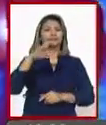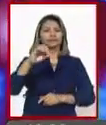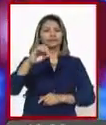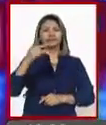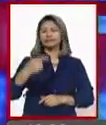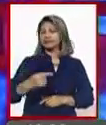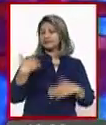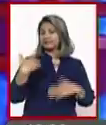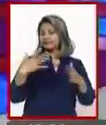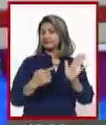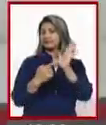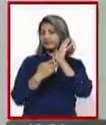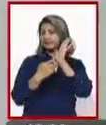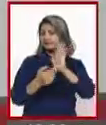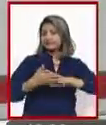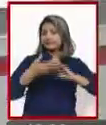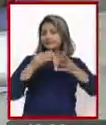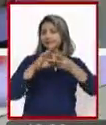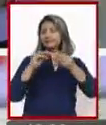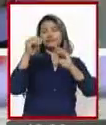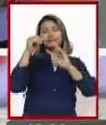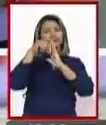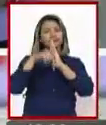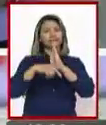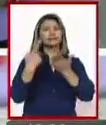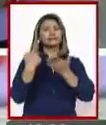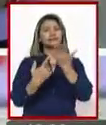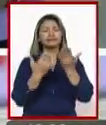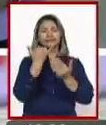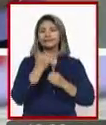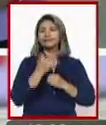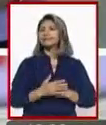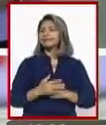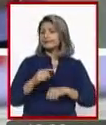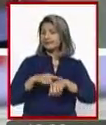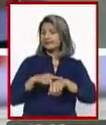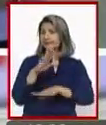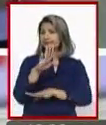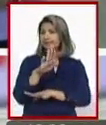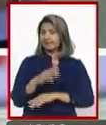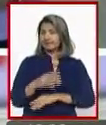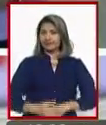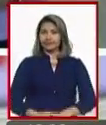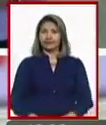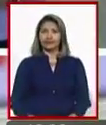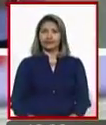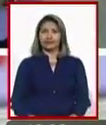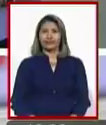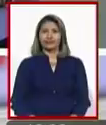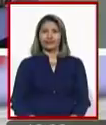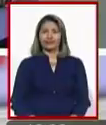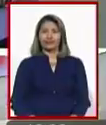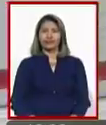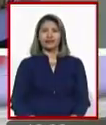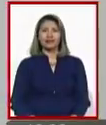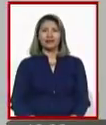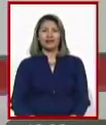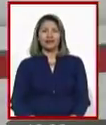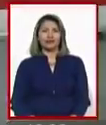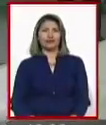González está en directo para comentarnos más detalles y qué es lo que sucede a esta hora. Adelante, por favor.